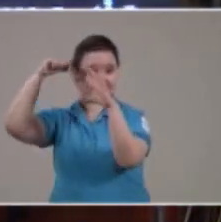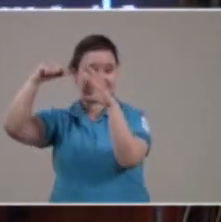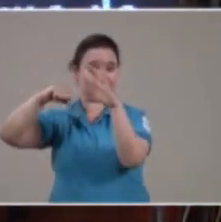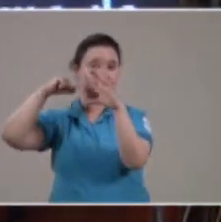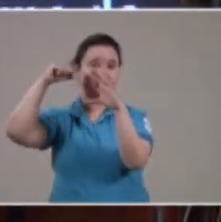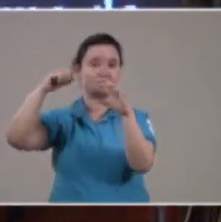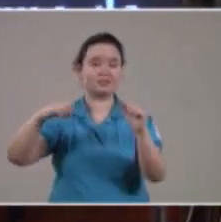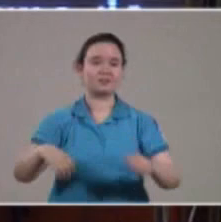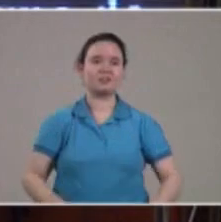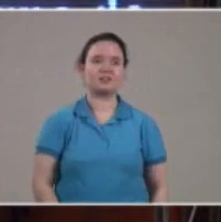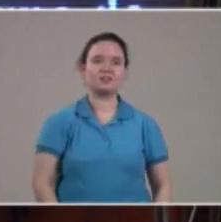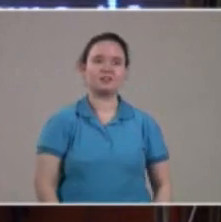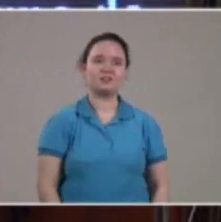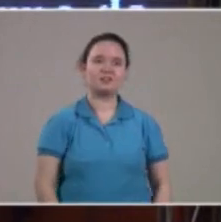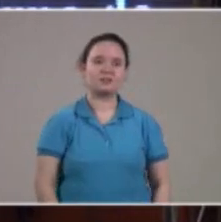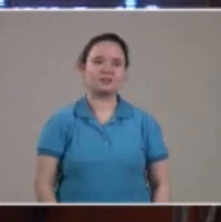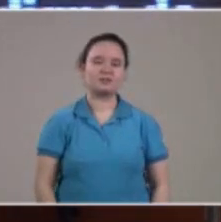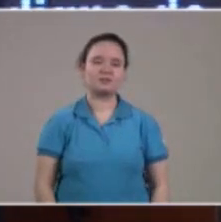Gere